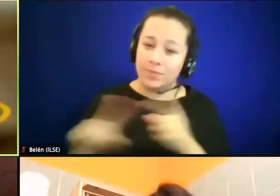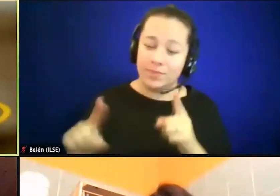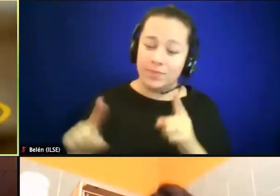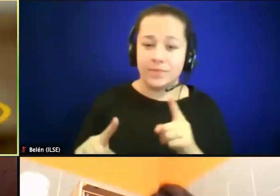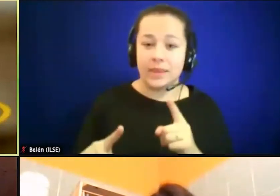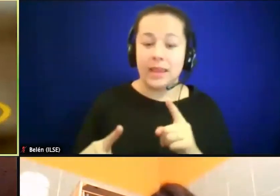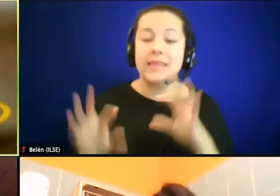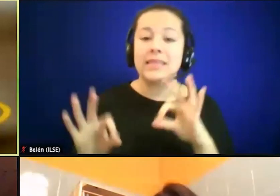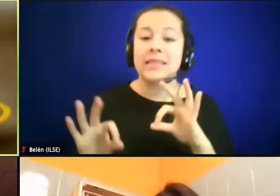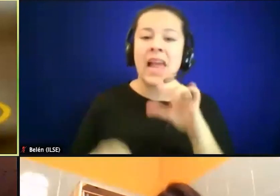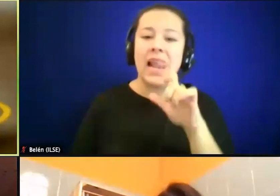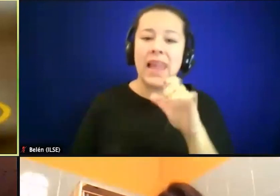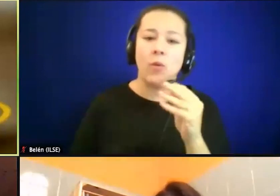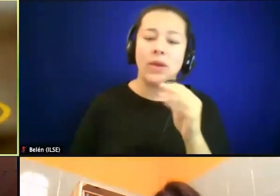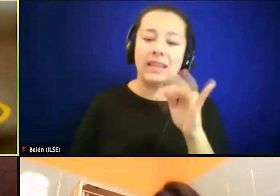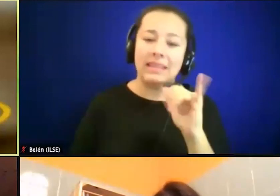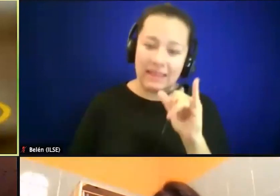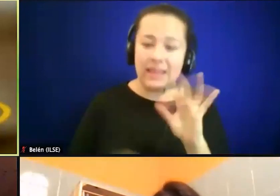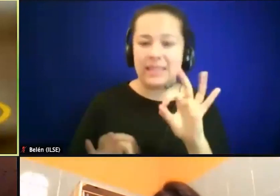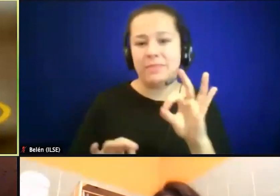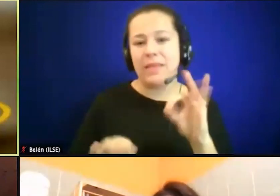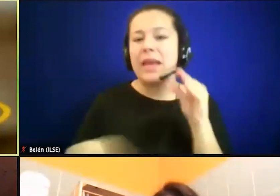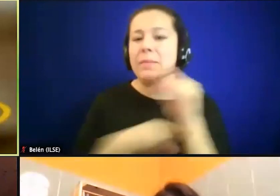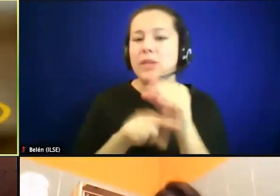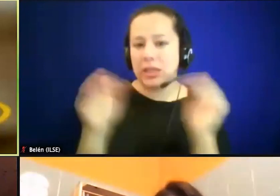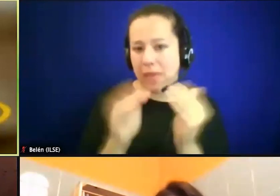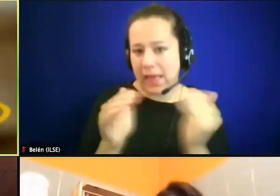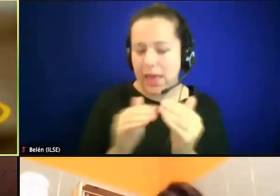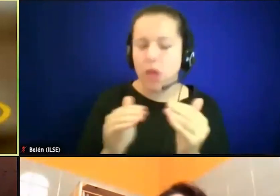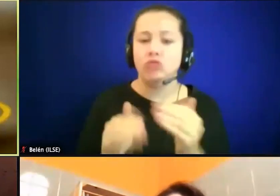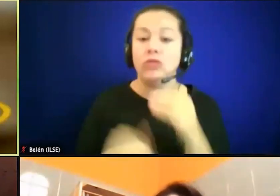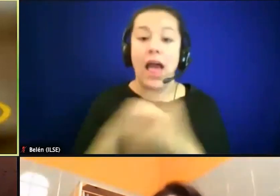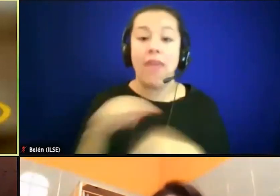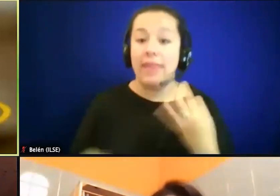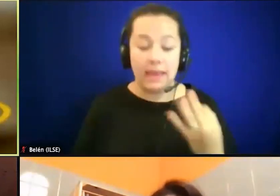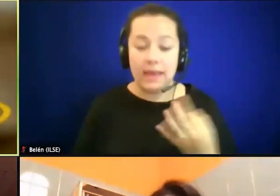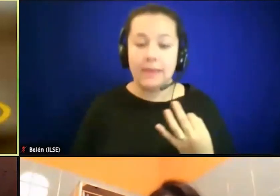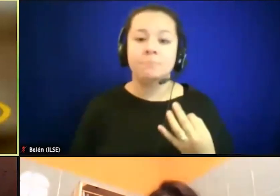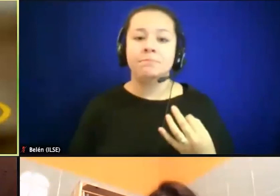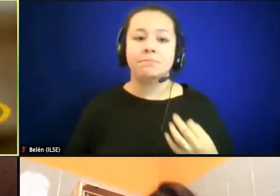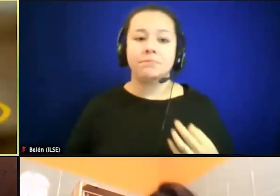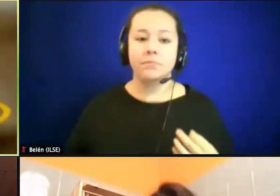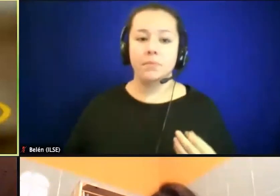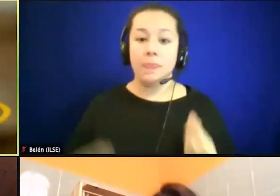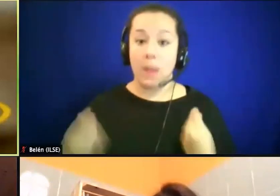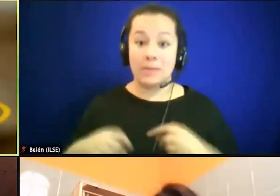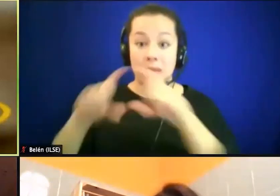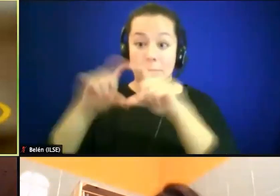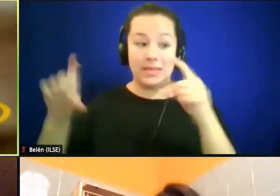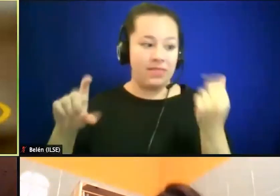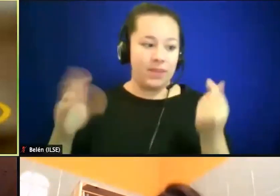hay pequeños inversores que lo que hacen es invertir en la empresa a cambio de